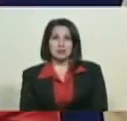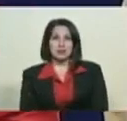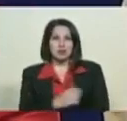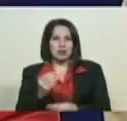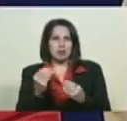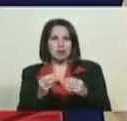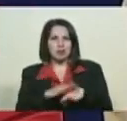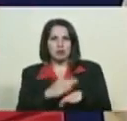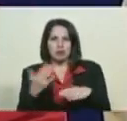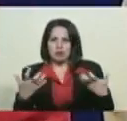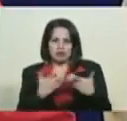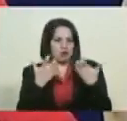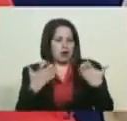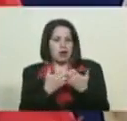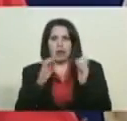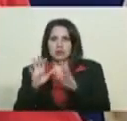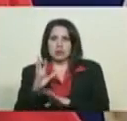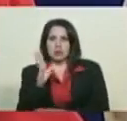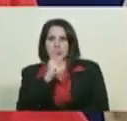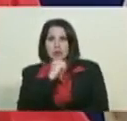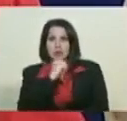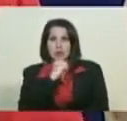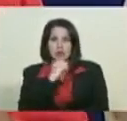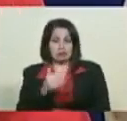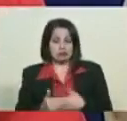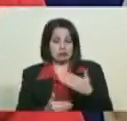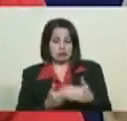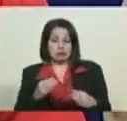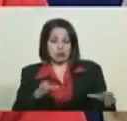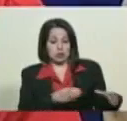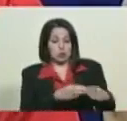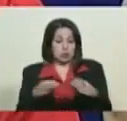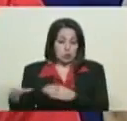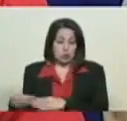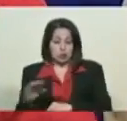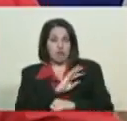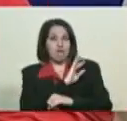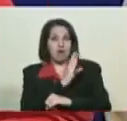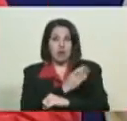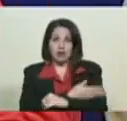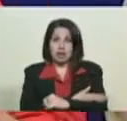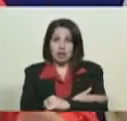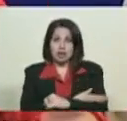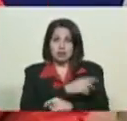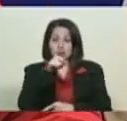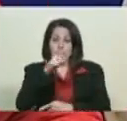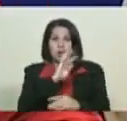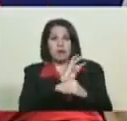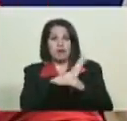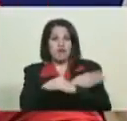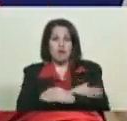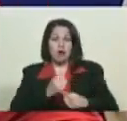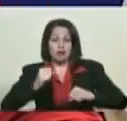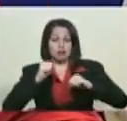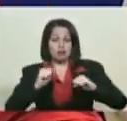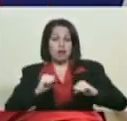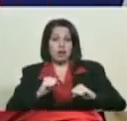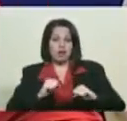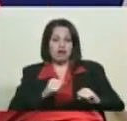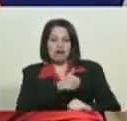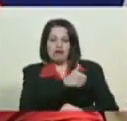guerra no es así, ¿vale? En una guerra cada espacio es un fortín, una fortaleza, y tú te haces fuerte en cada